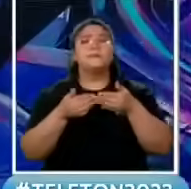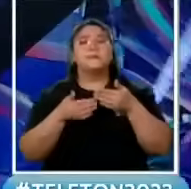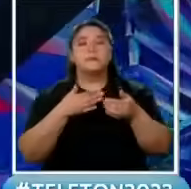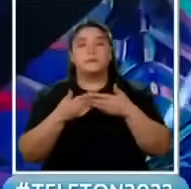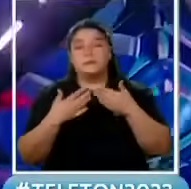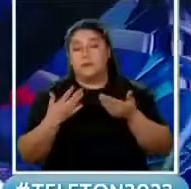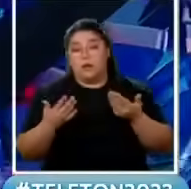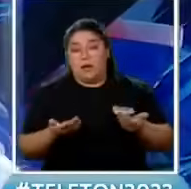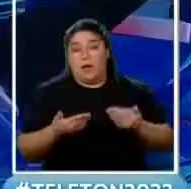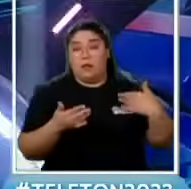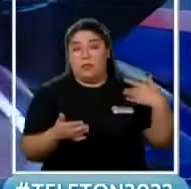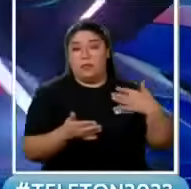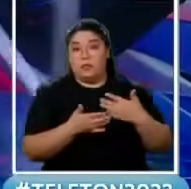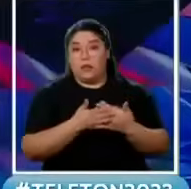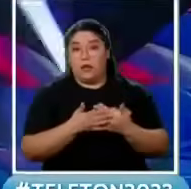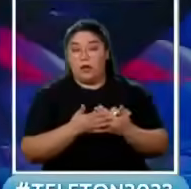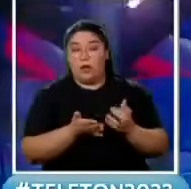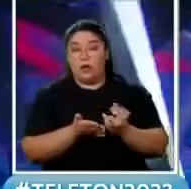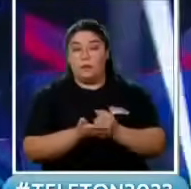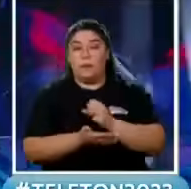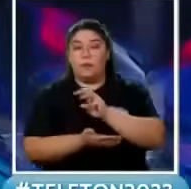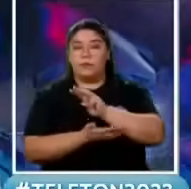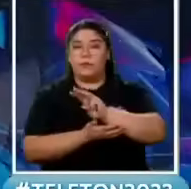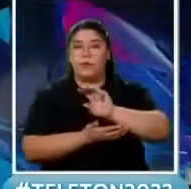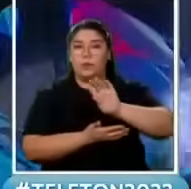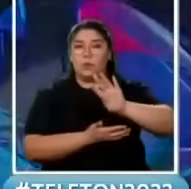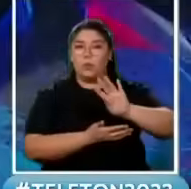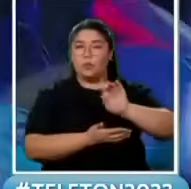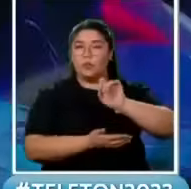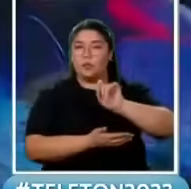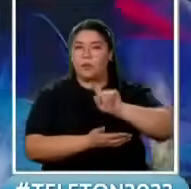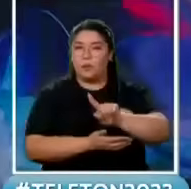tenemos 34.000... Acá está Mario.